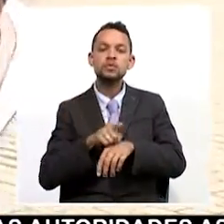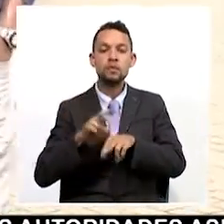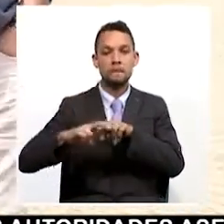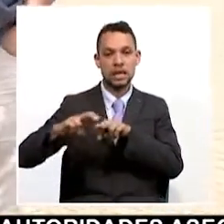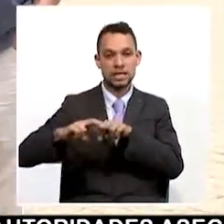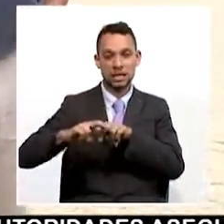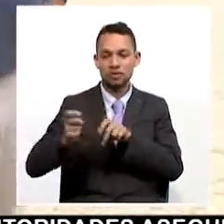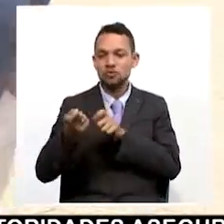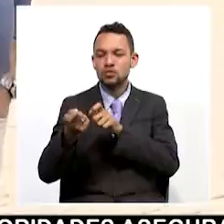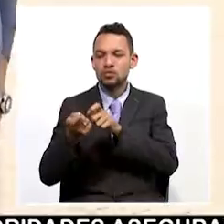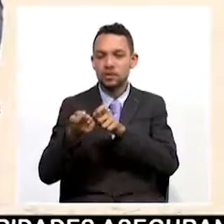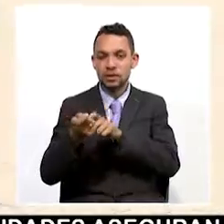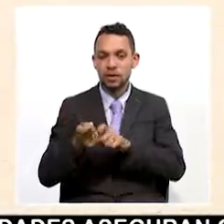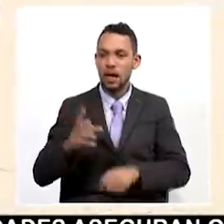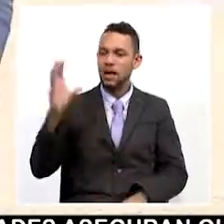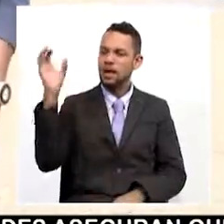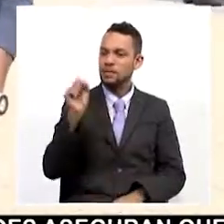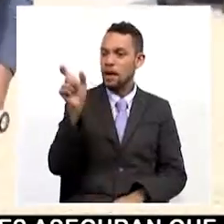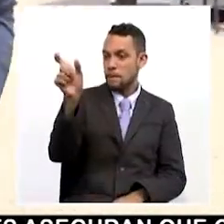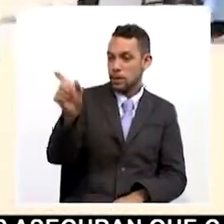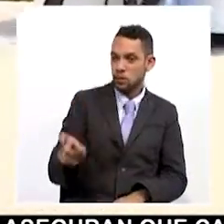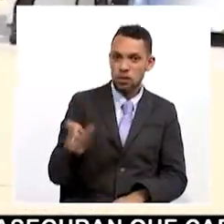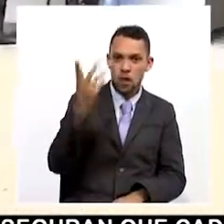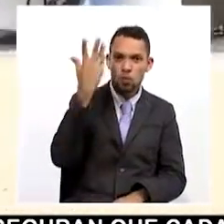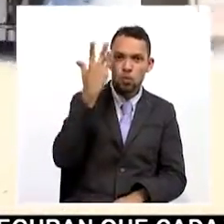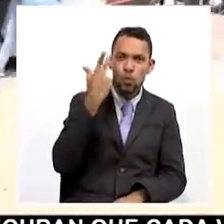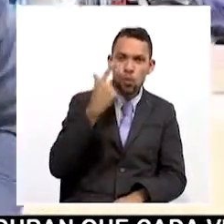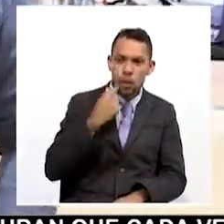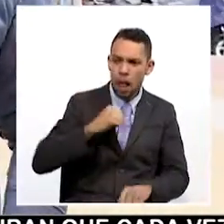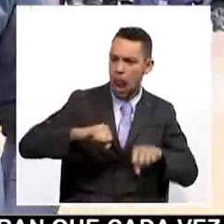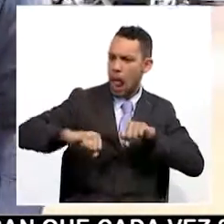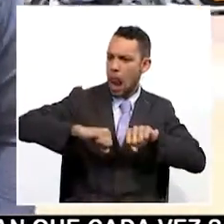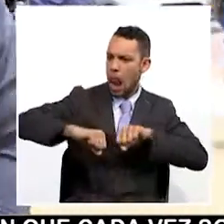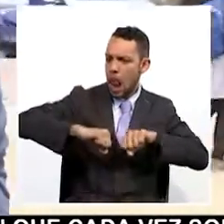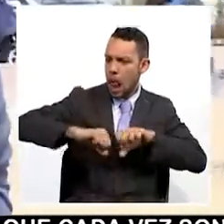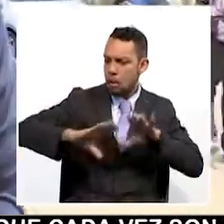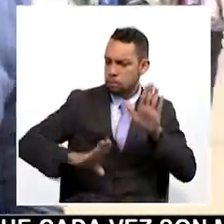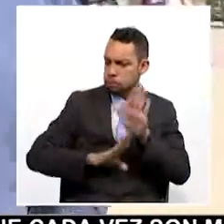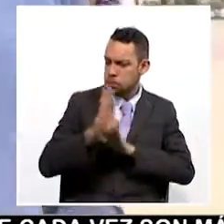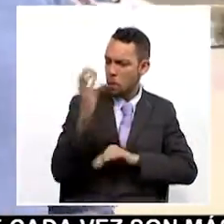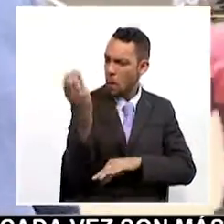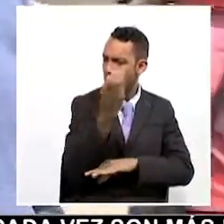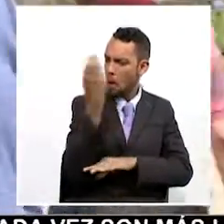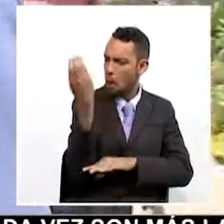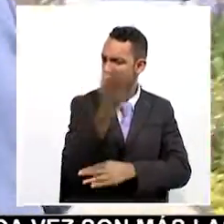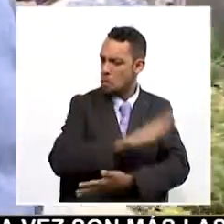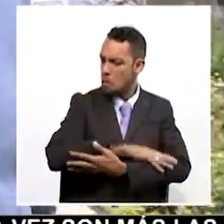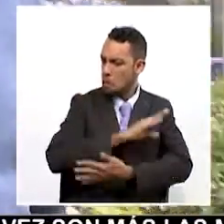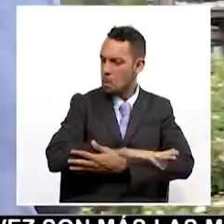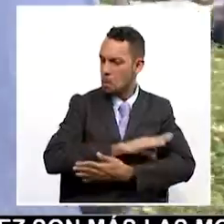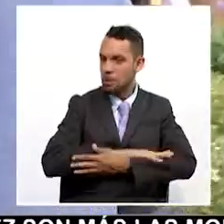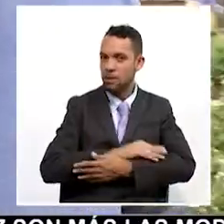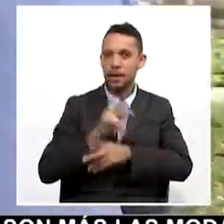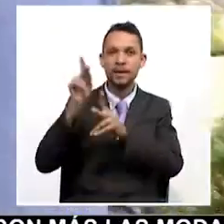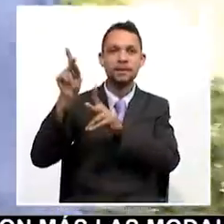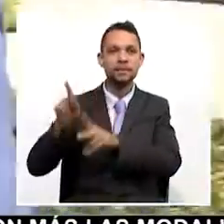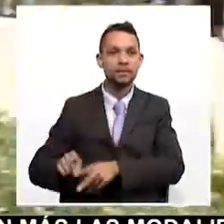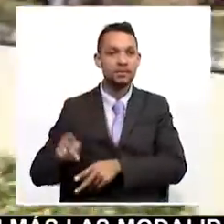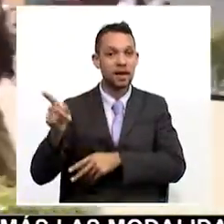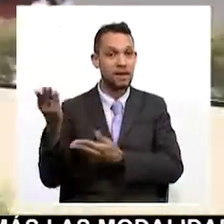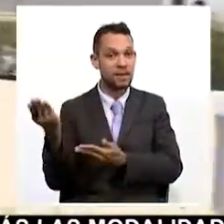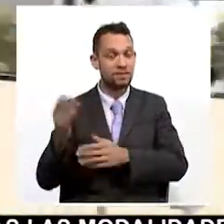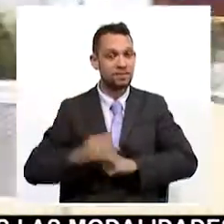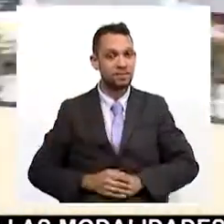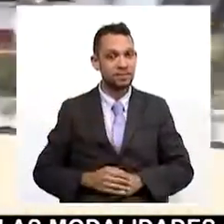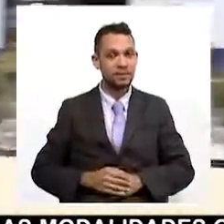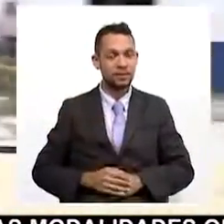Vamos a buscar gente que vale la pena, gente que todos los días contribuye a que hagamos un mejor país. Hoy el invitado es un vendedor de frutas.